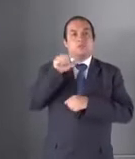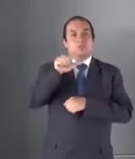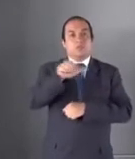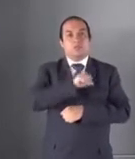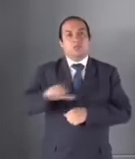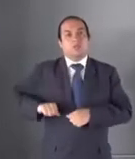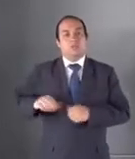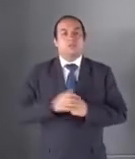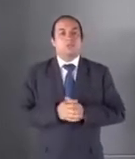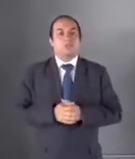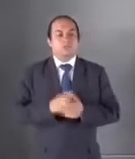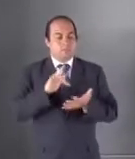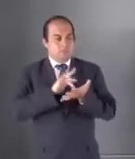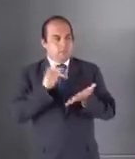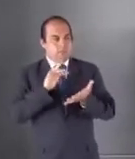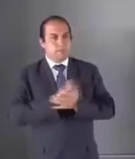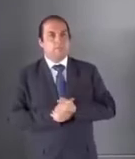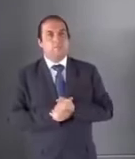Gracias.